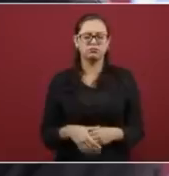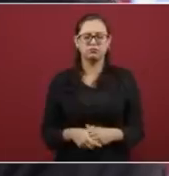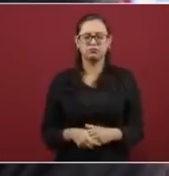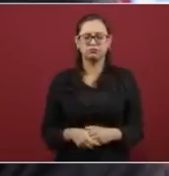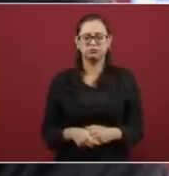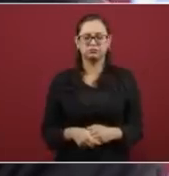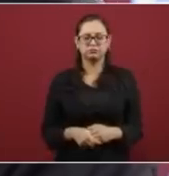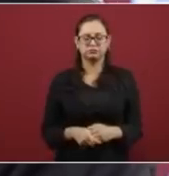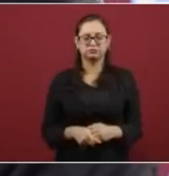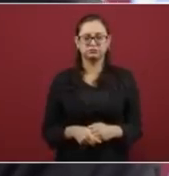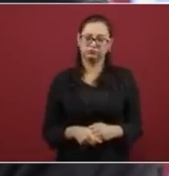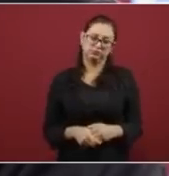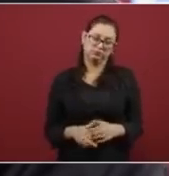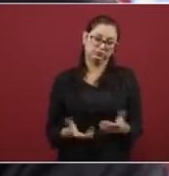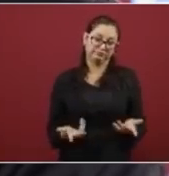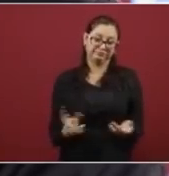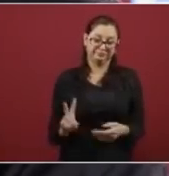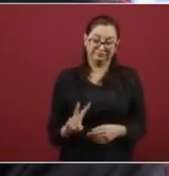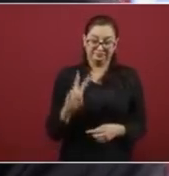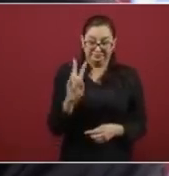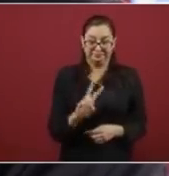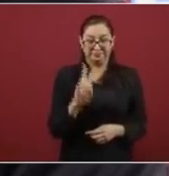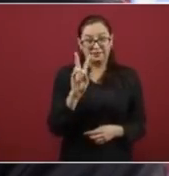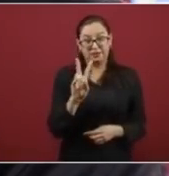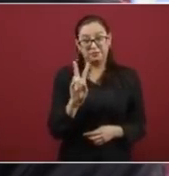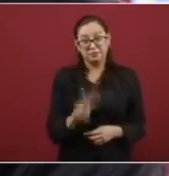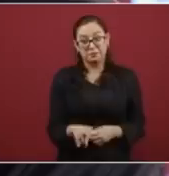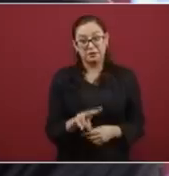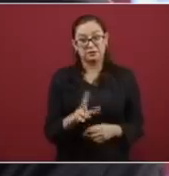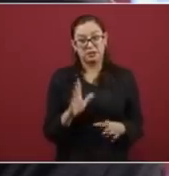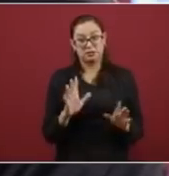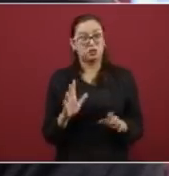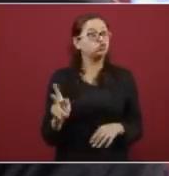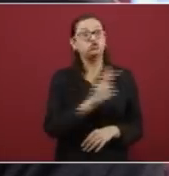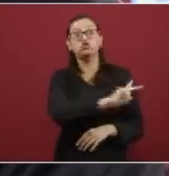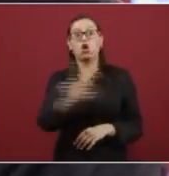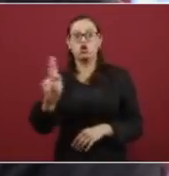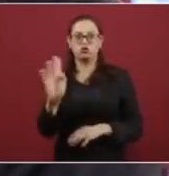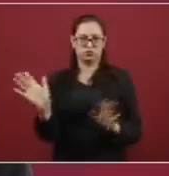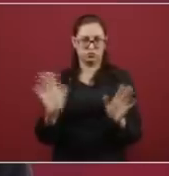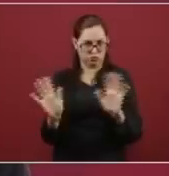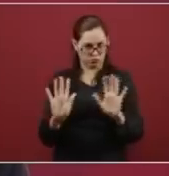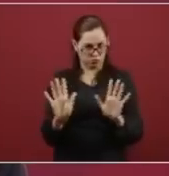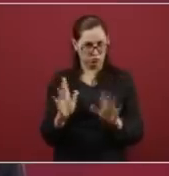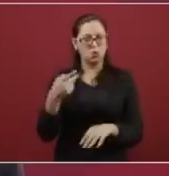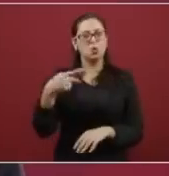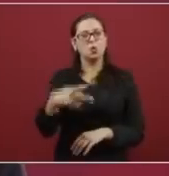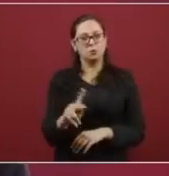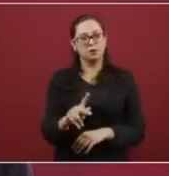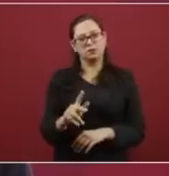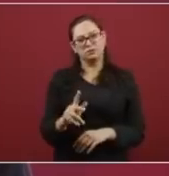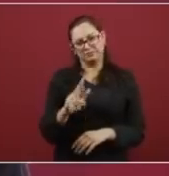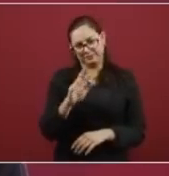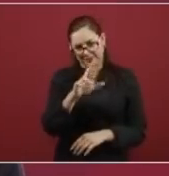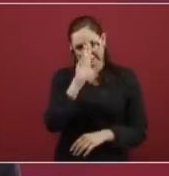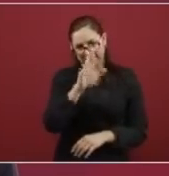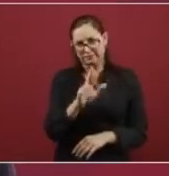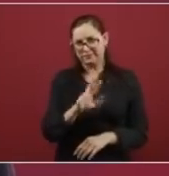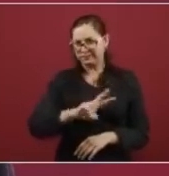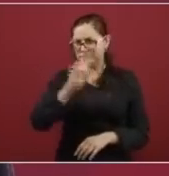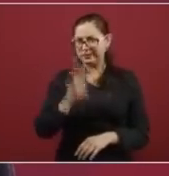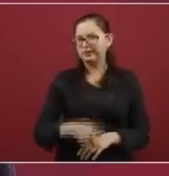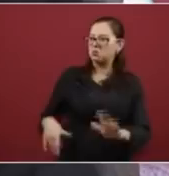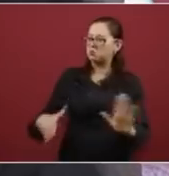Lo digo con todo respeto y no quiero generalizar, pero ya es tiempo de hablar